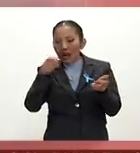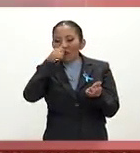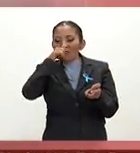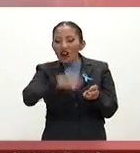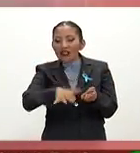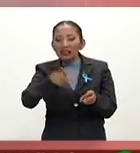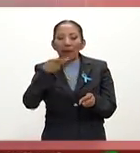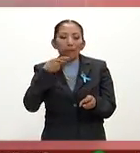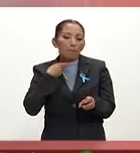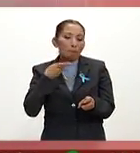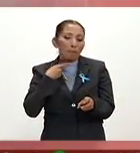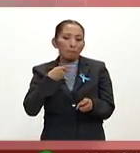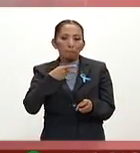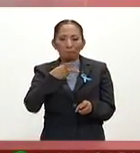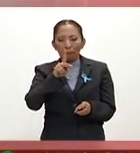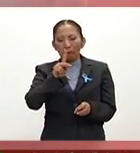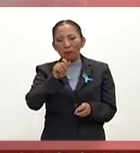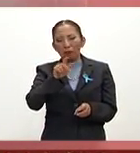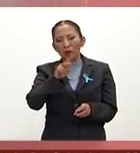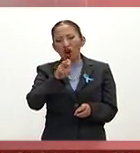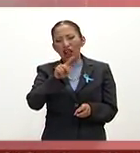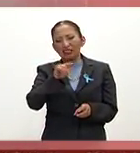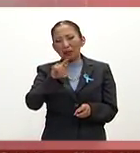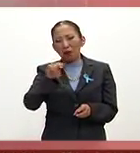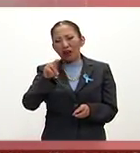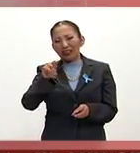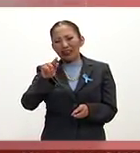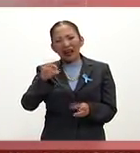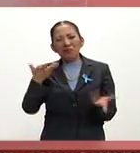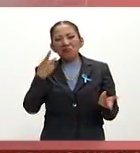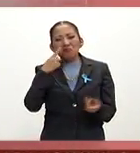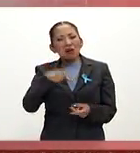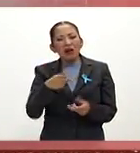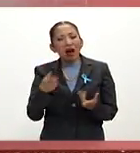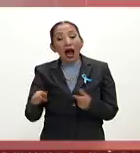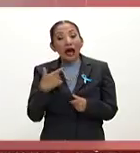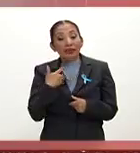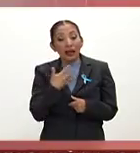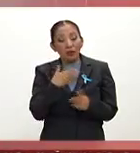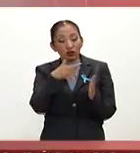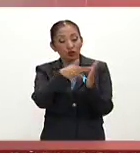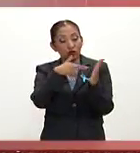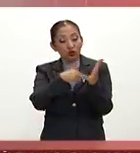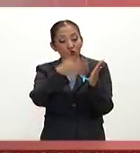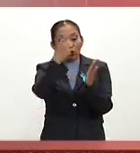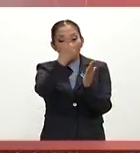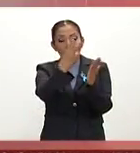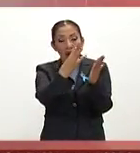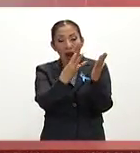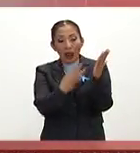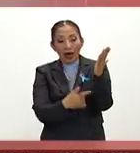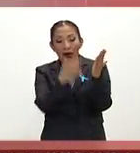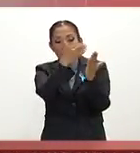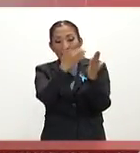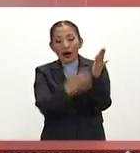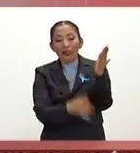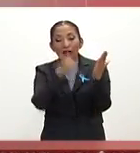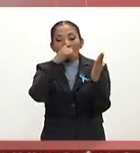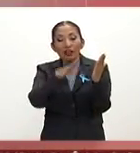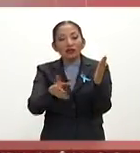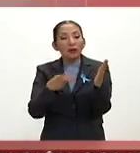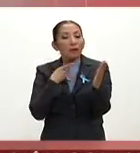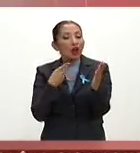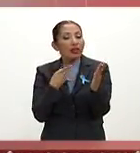violencia política que se ha estado manejando, incluso nada más contamos con un protocolo de violencia